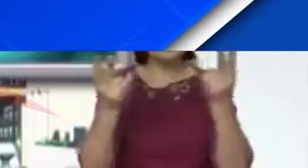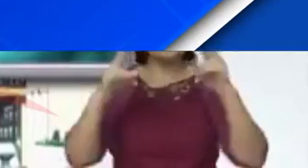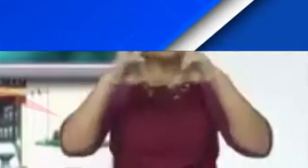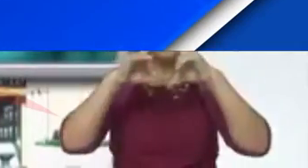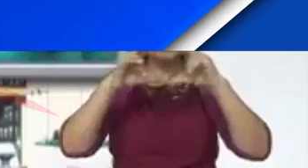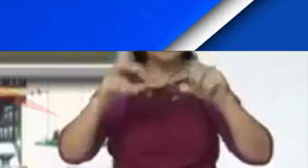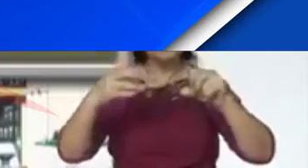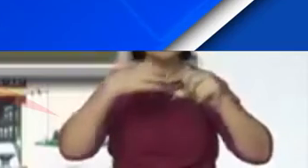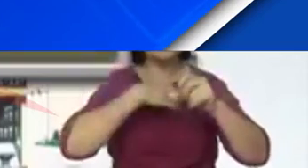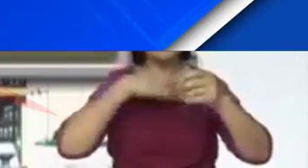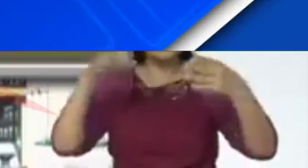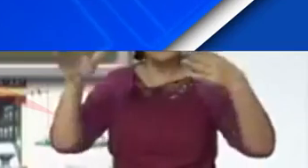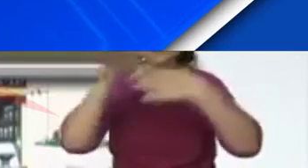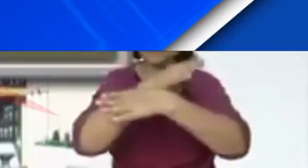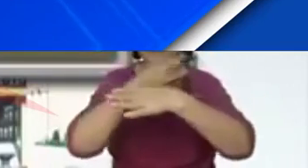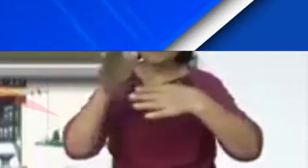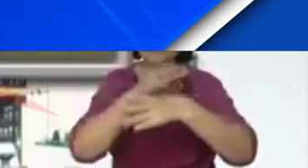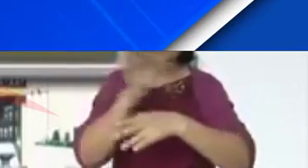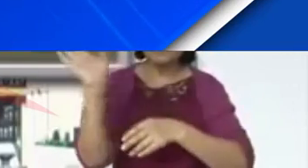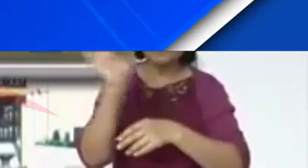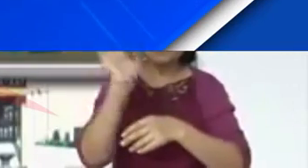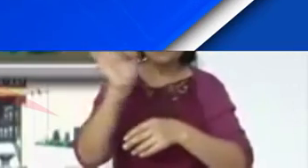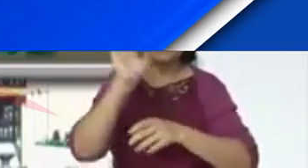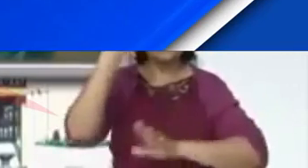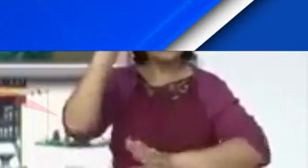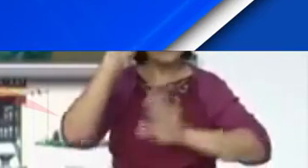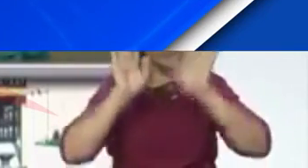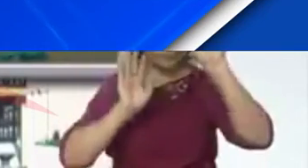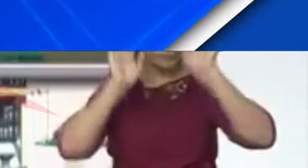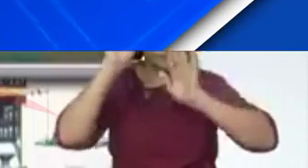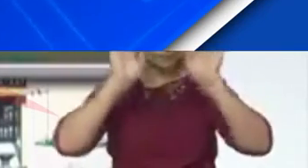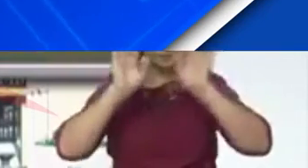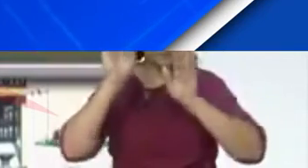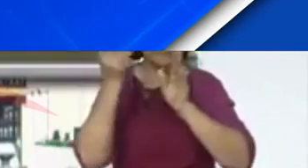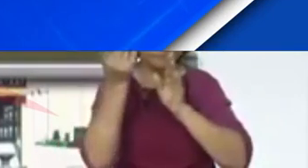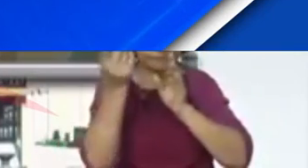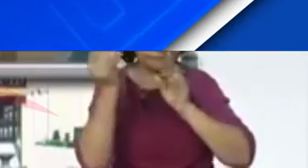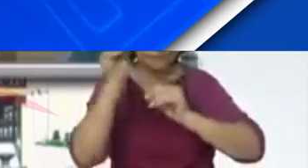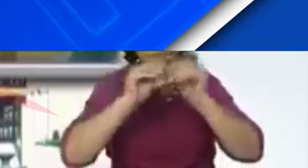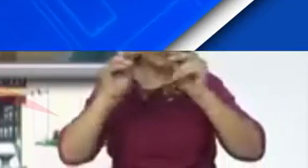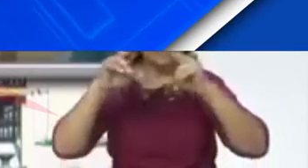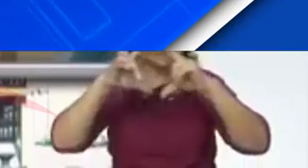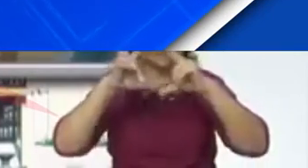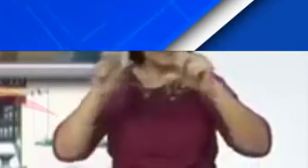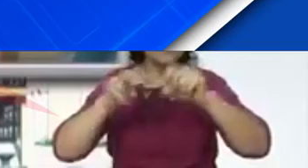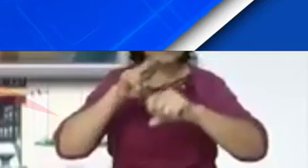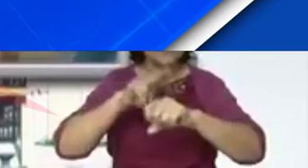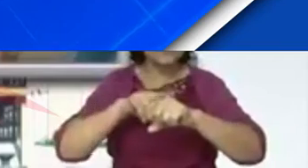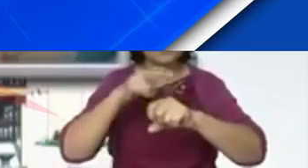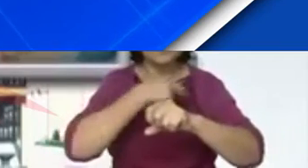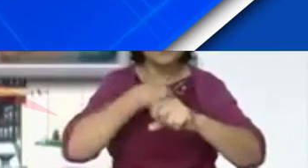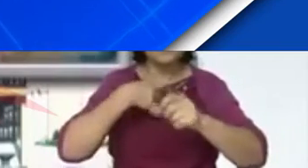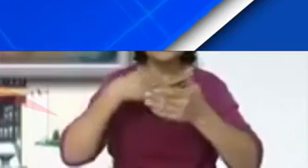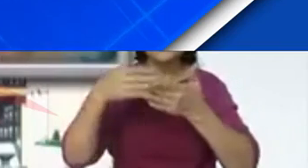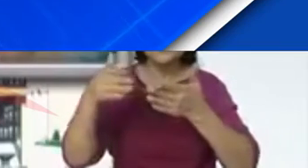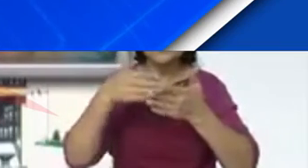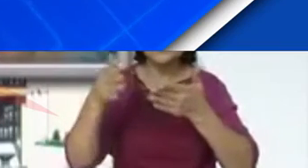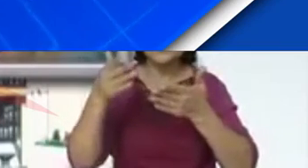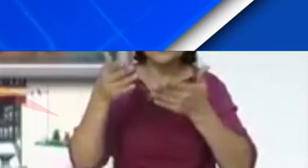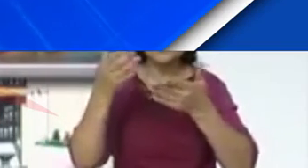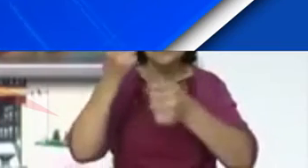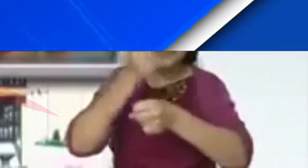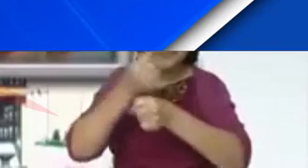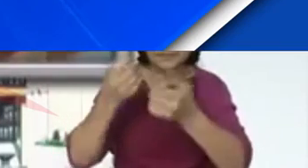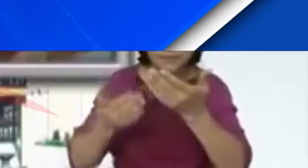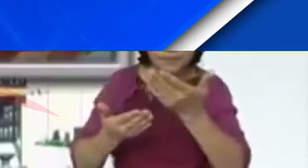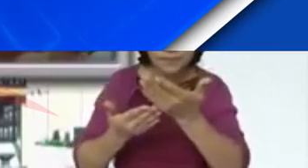sus distintas formas de participación en la economía nacional, facilitando la asistencia técnica directa